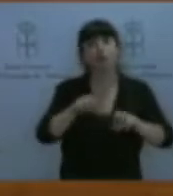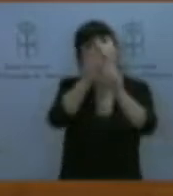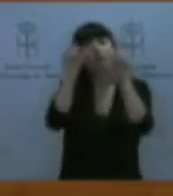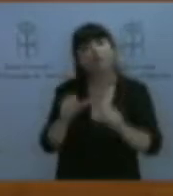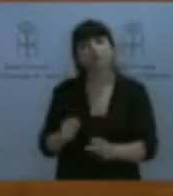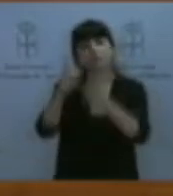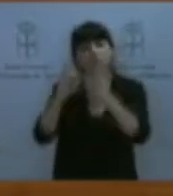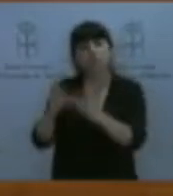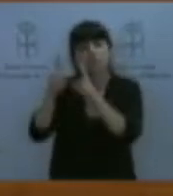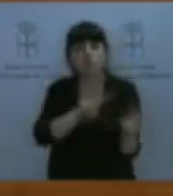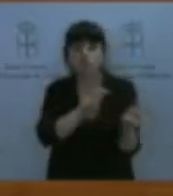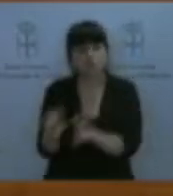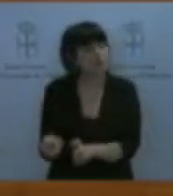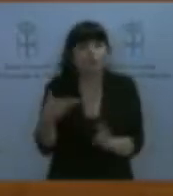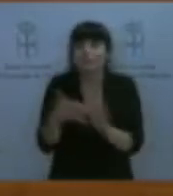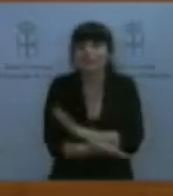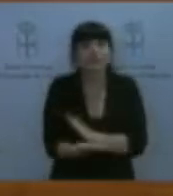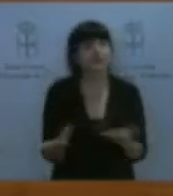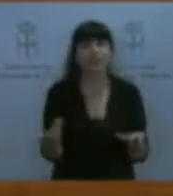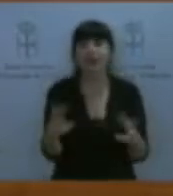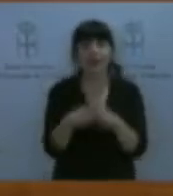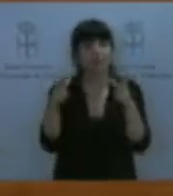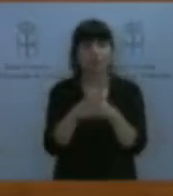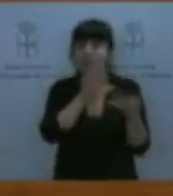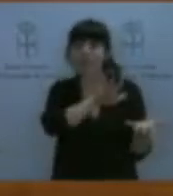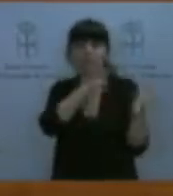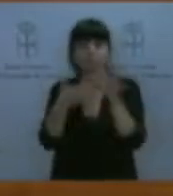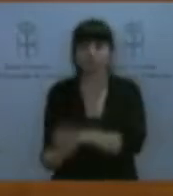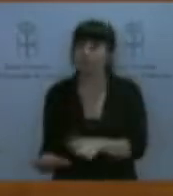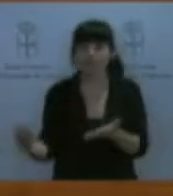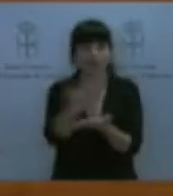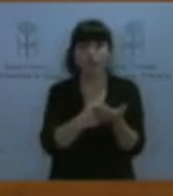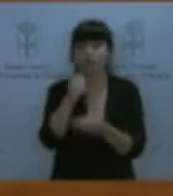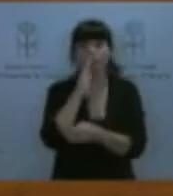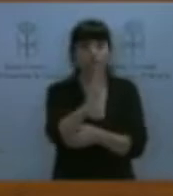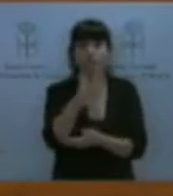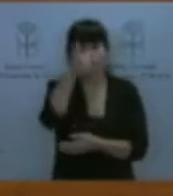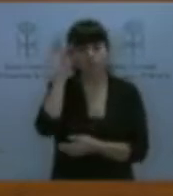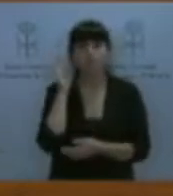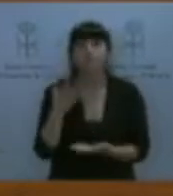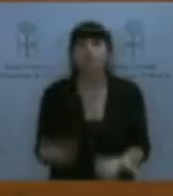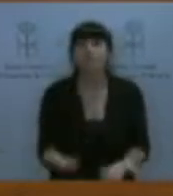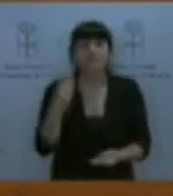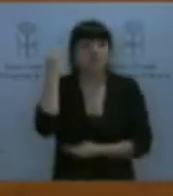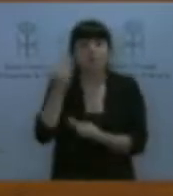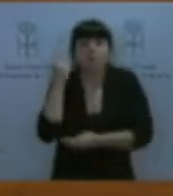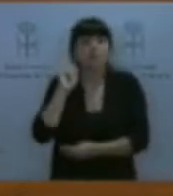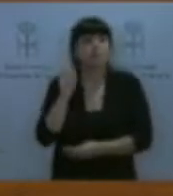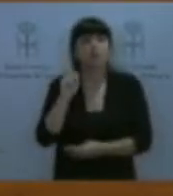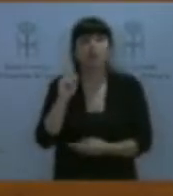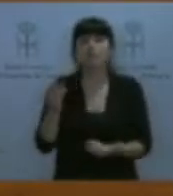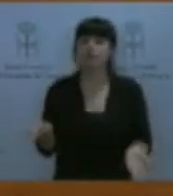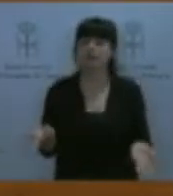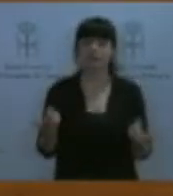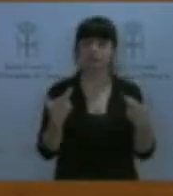de sociedad y eso nos afecta a todos y a todas. Quien piense que esto solo va a tener repercusión en determinados sectores económicos o en